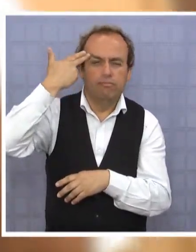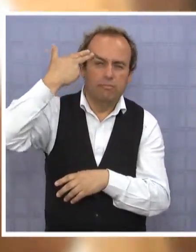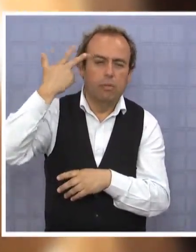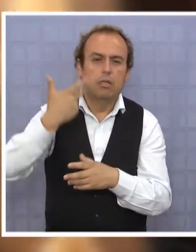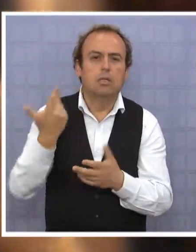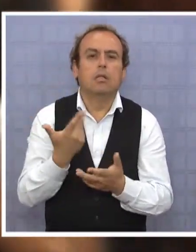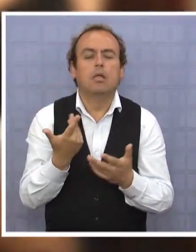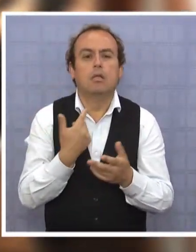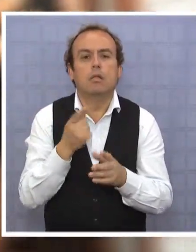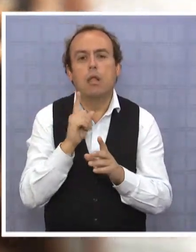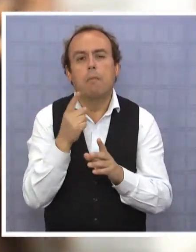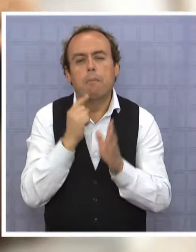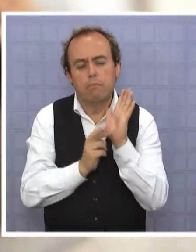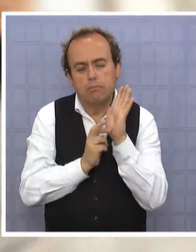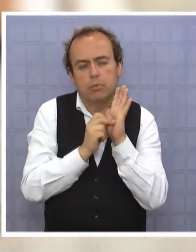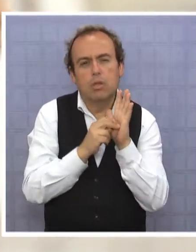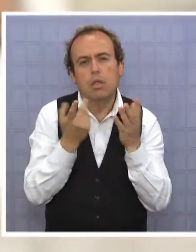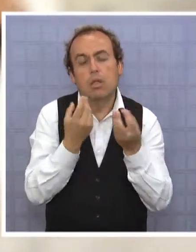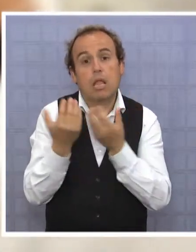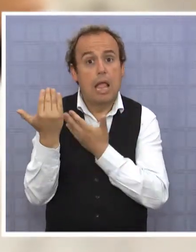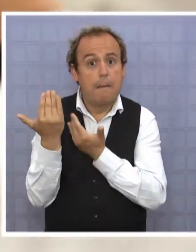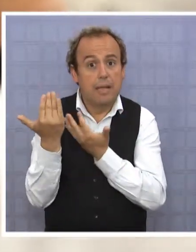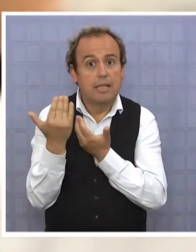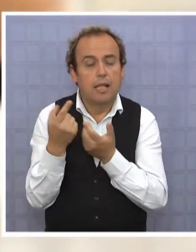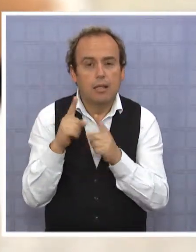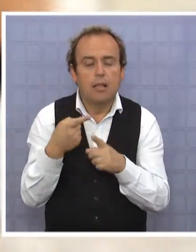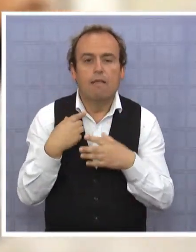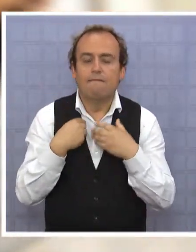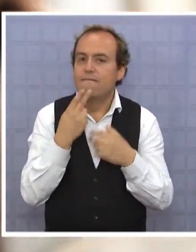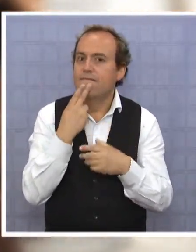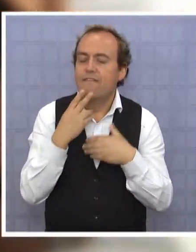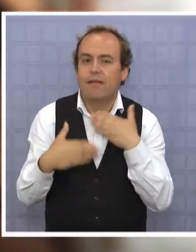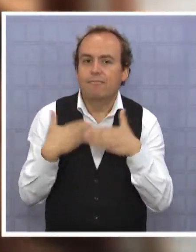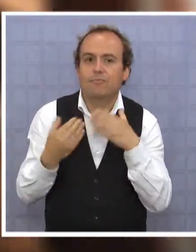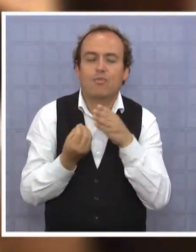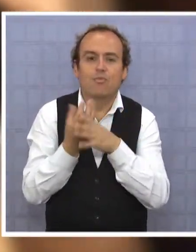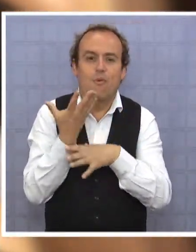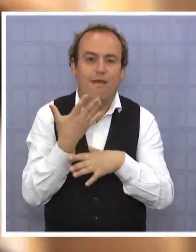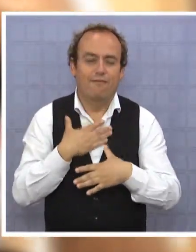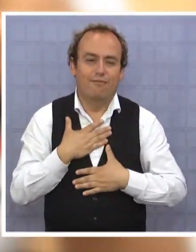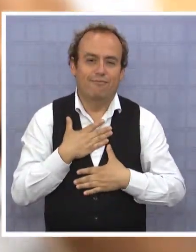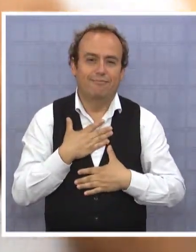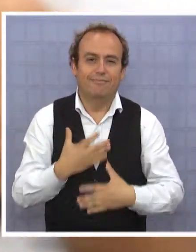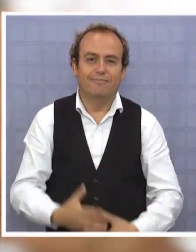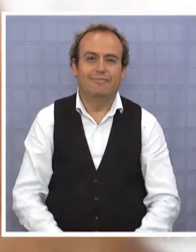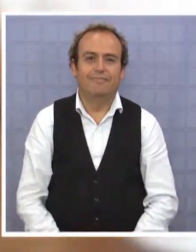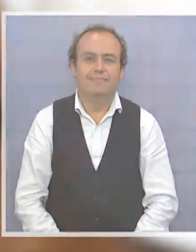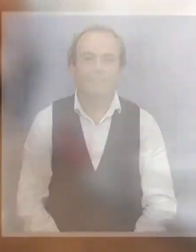sin duda un primer paso para retomar las esperanzas y las ganas de vivir